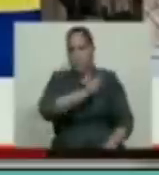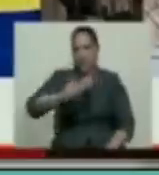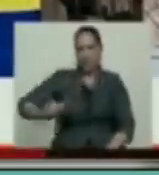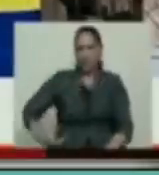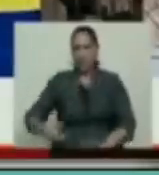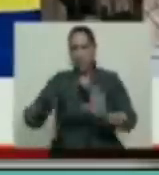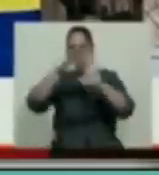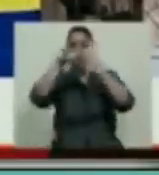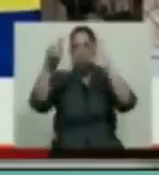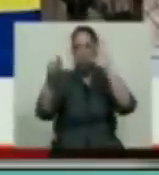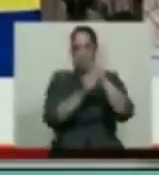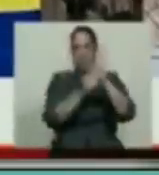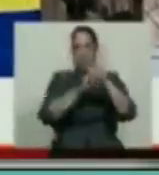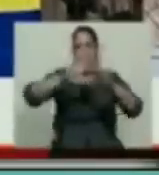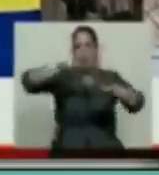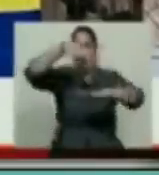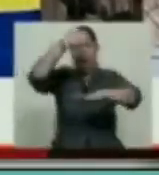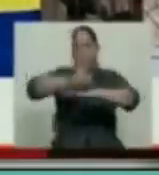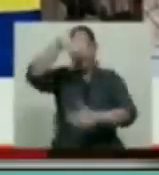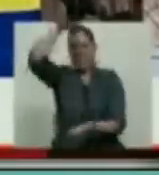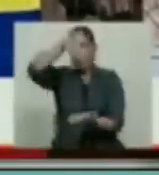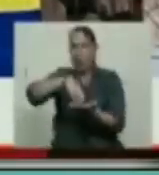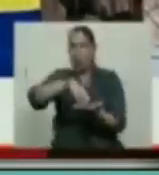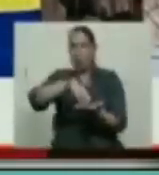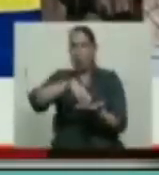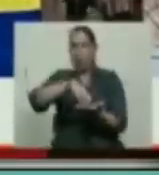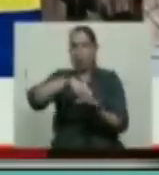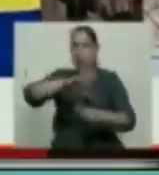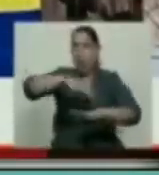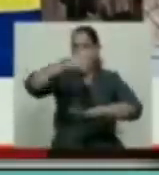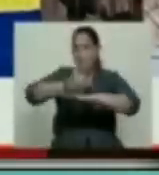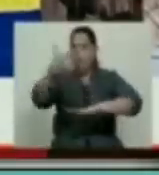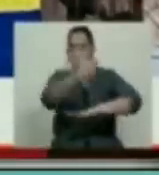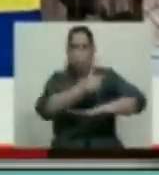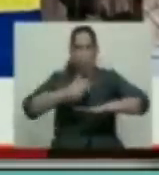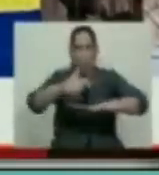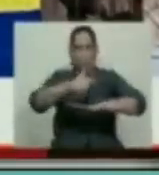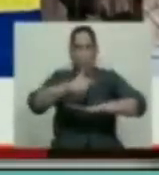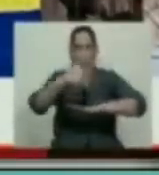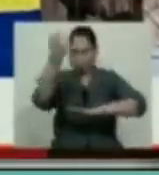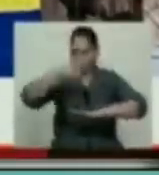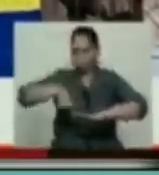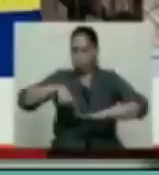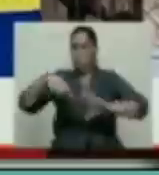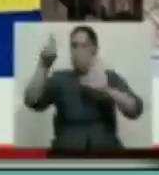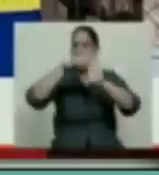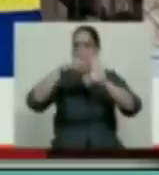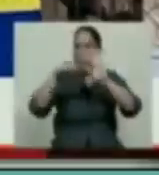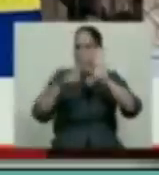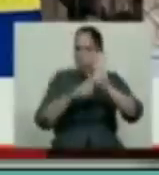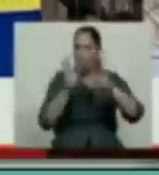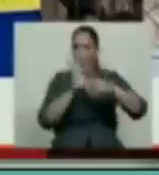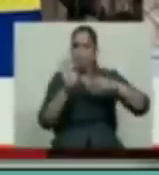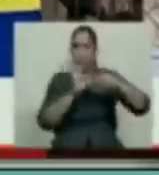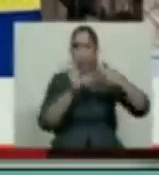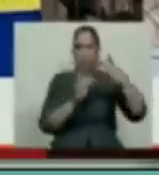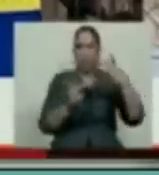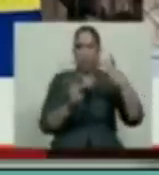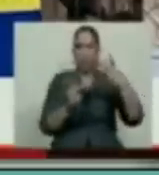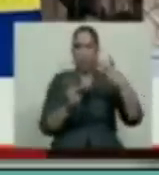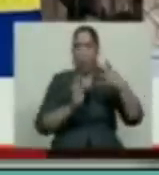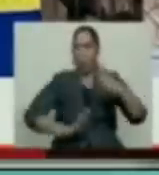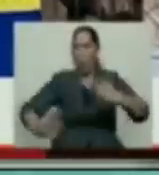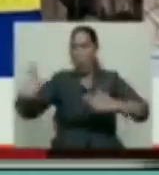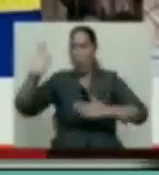enemigos. El gran enemigo del chavismo siempre fue Estados Unidos. Sí, sí. Bien. La llegada de Donald Trump, un presidente además más a la derecha que cualquier